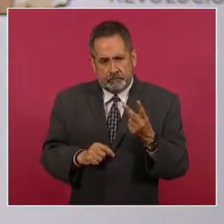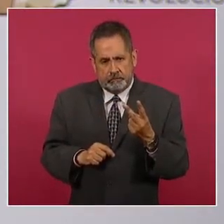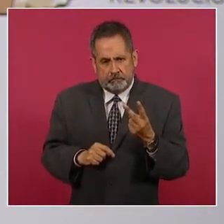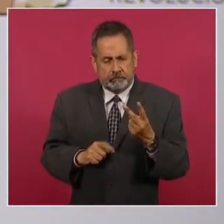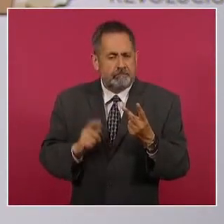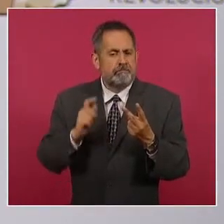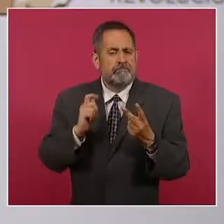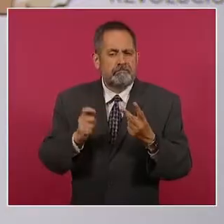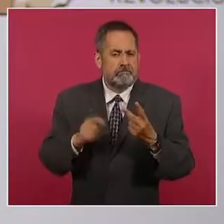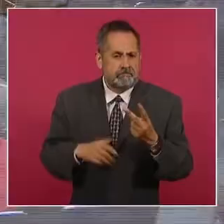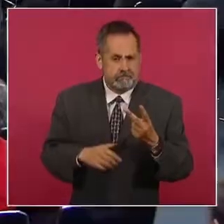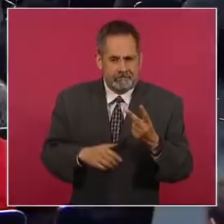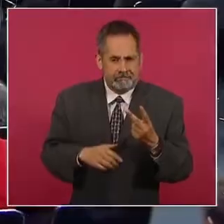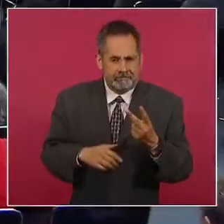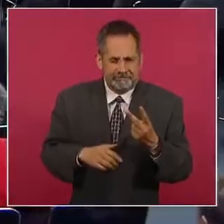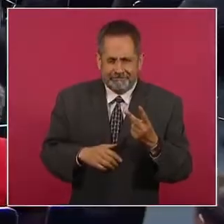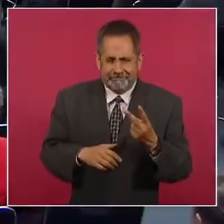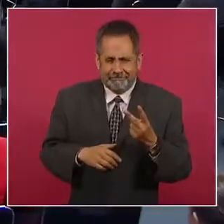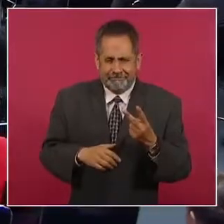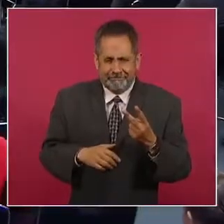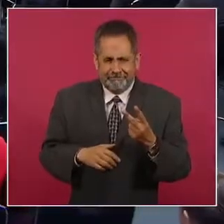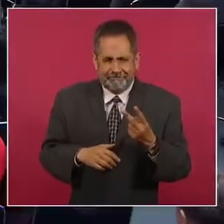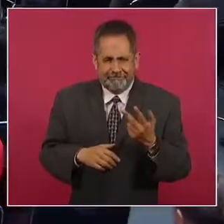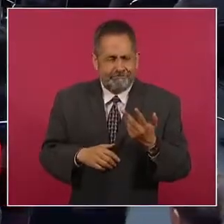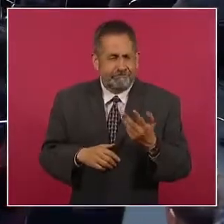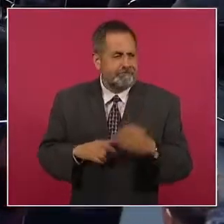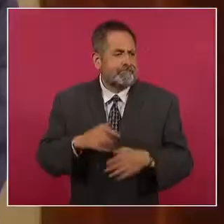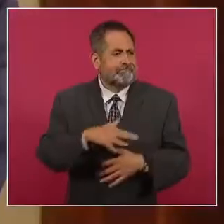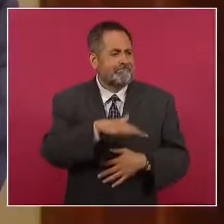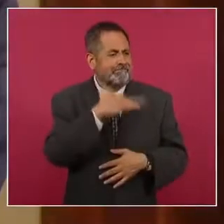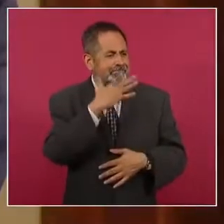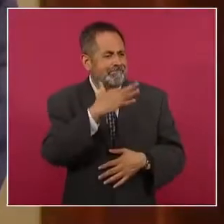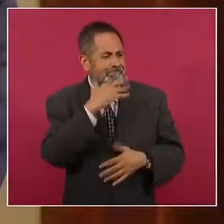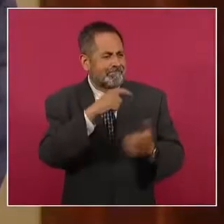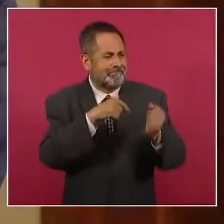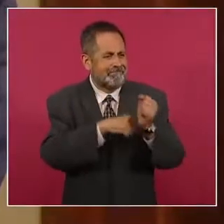erradicar, desterrar la corrupción